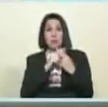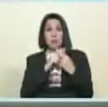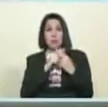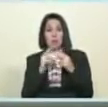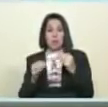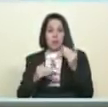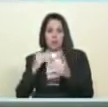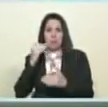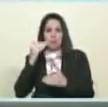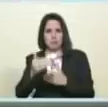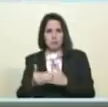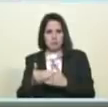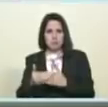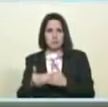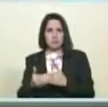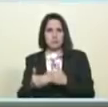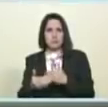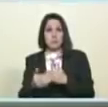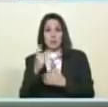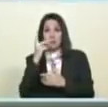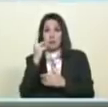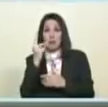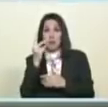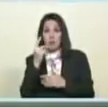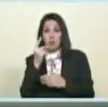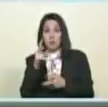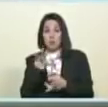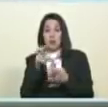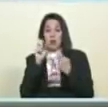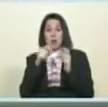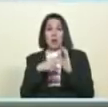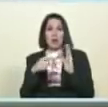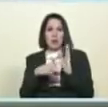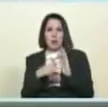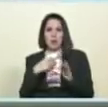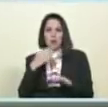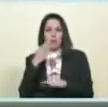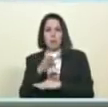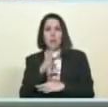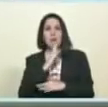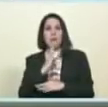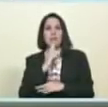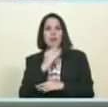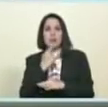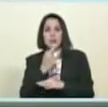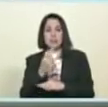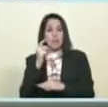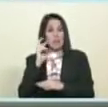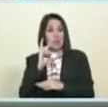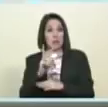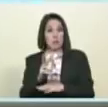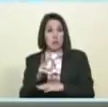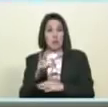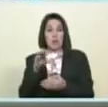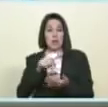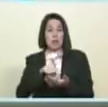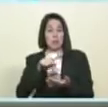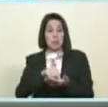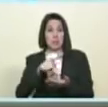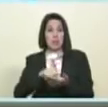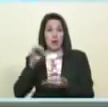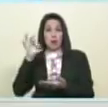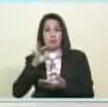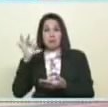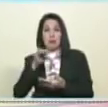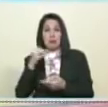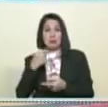Más adelante, en el segundo crédito, tienes algún problemita, vas al banco y dices, miren, el capital y los intereses que tengo que